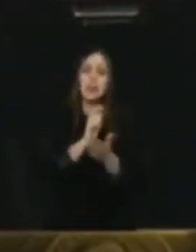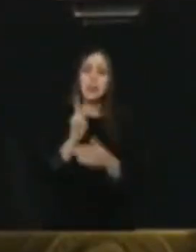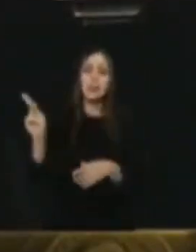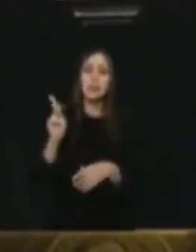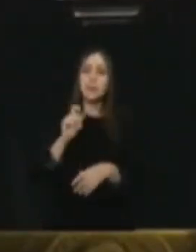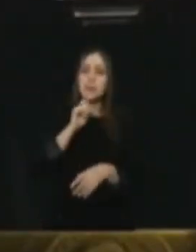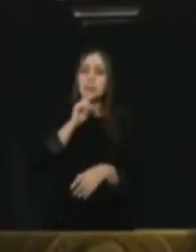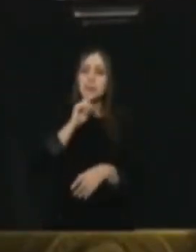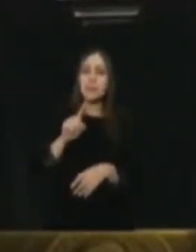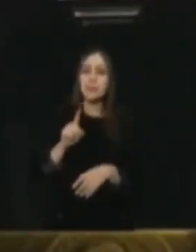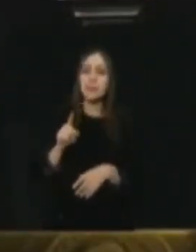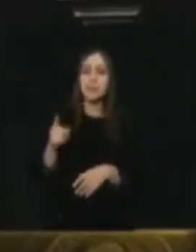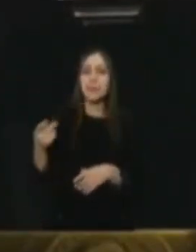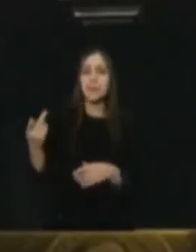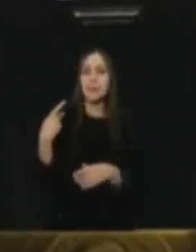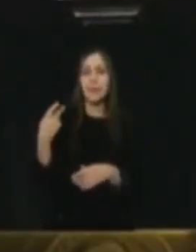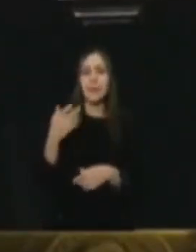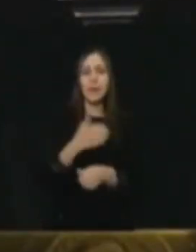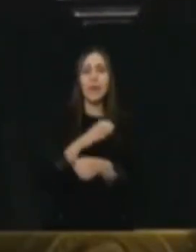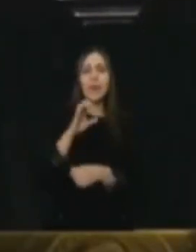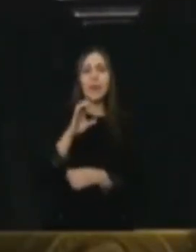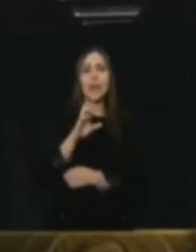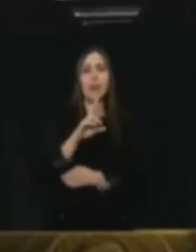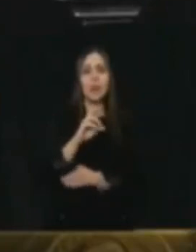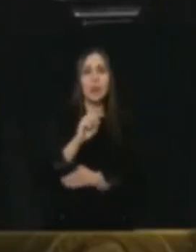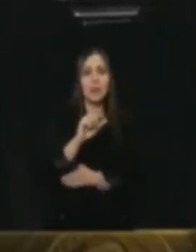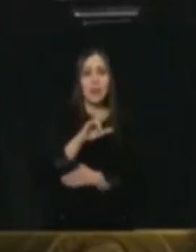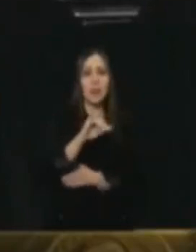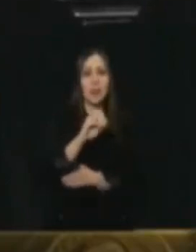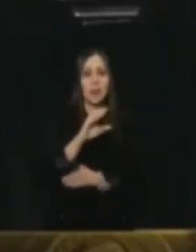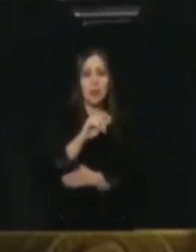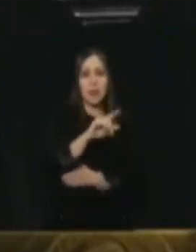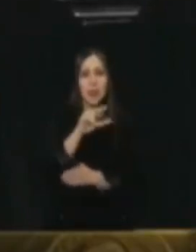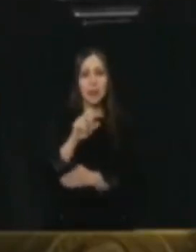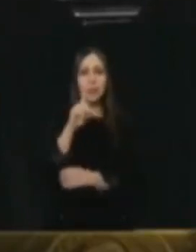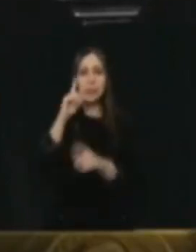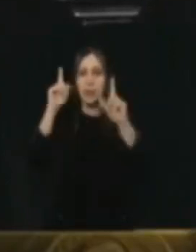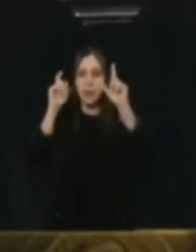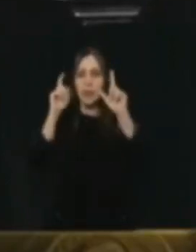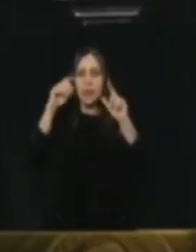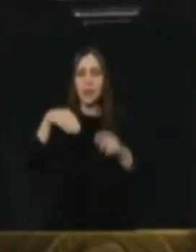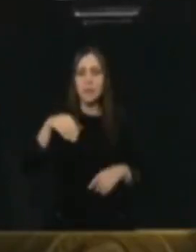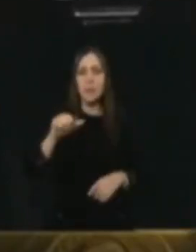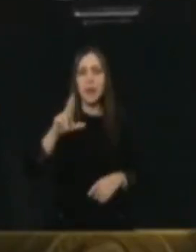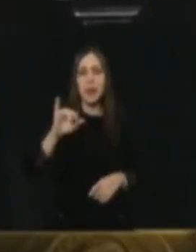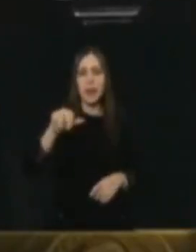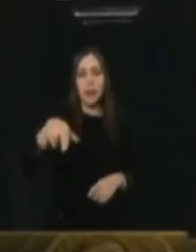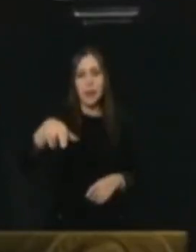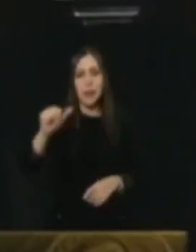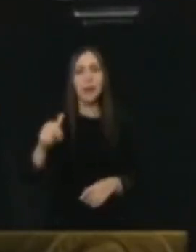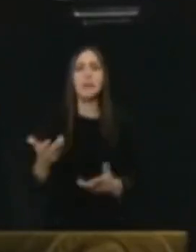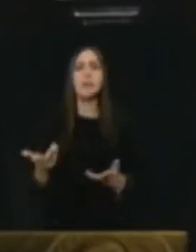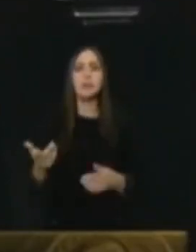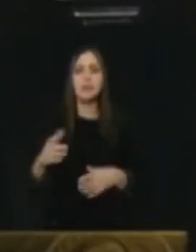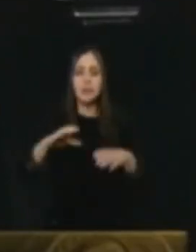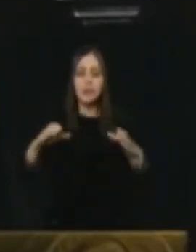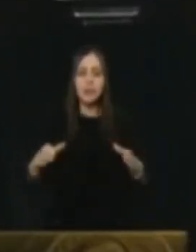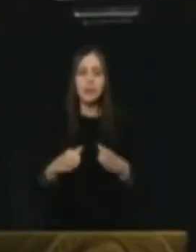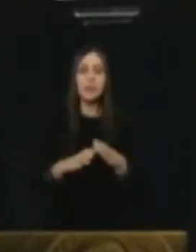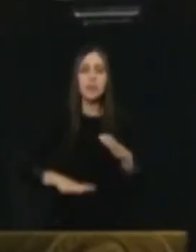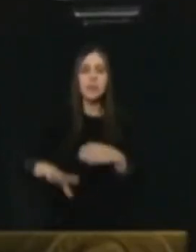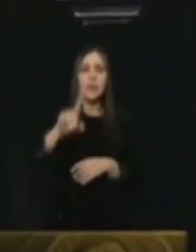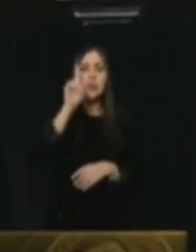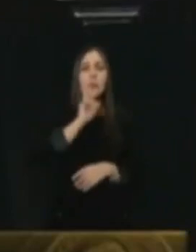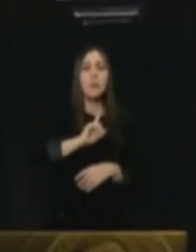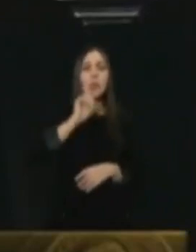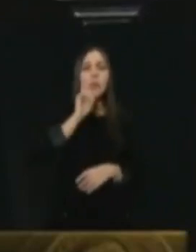Rosario Castellanos, la fotógrafa Mariana Jampolsky, que ya mencioné, las feministas